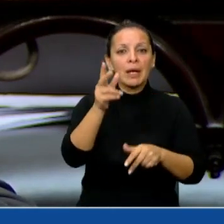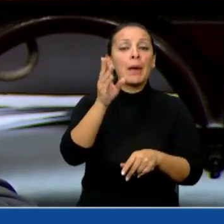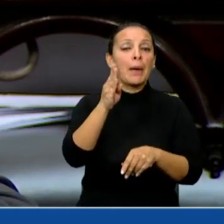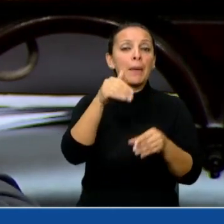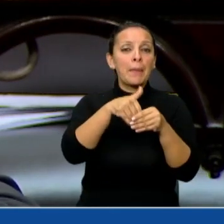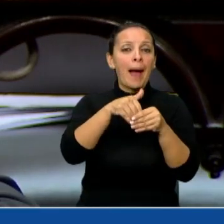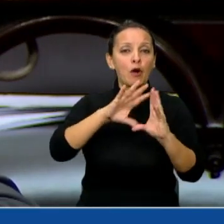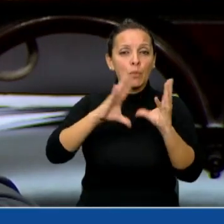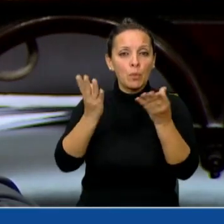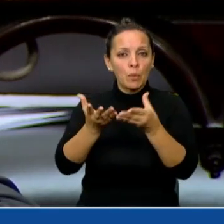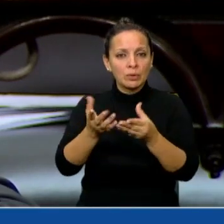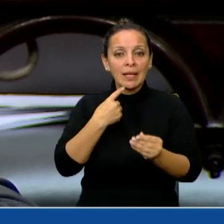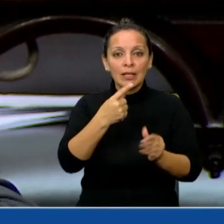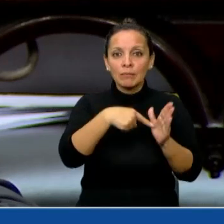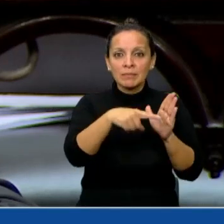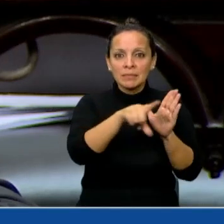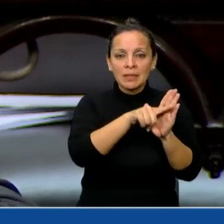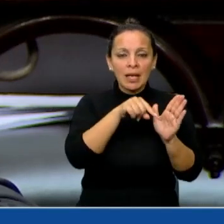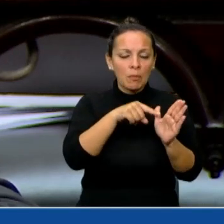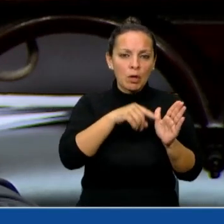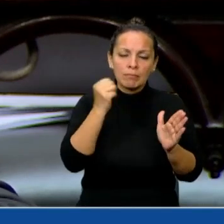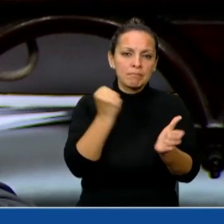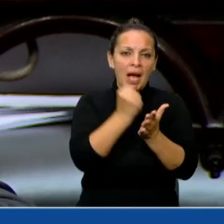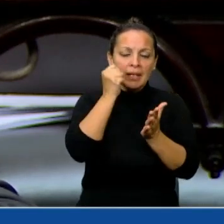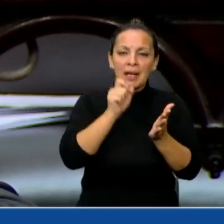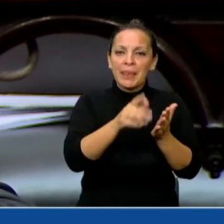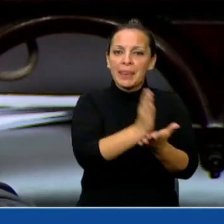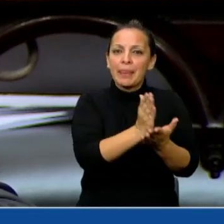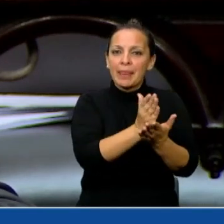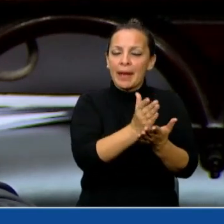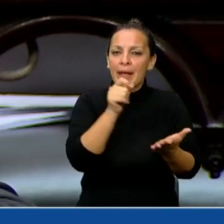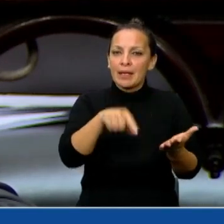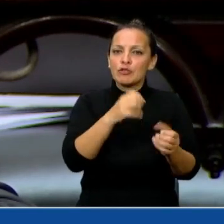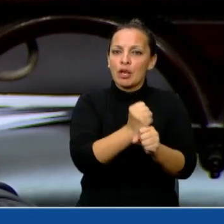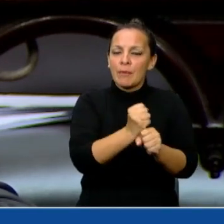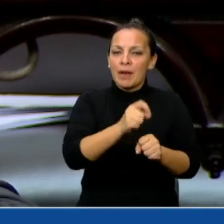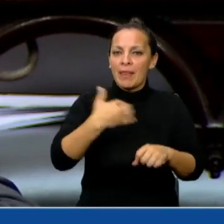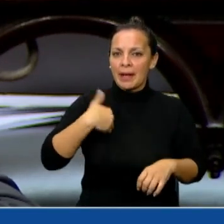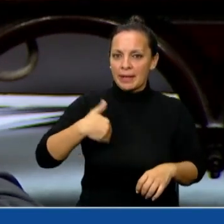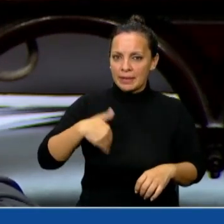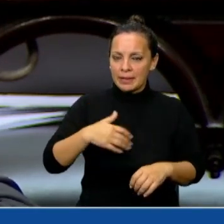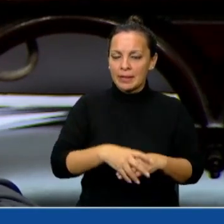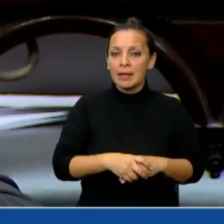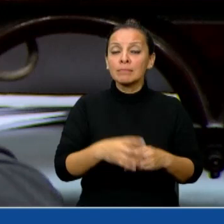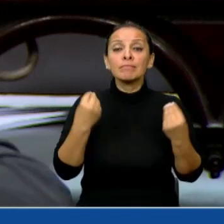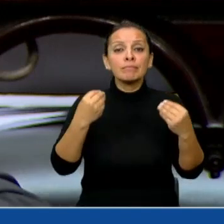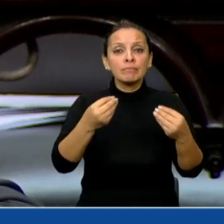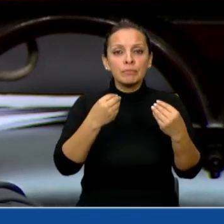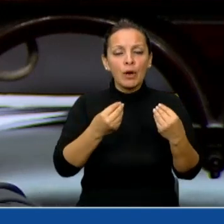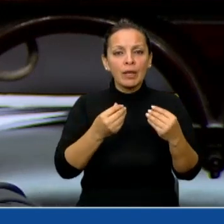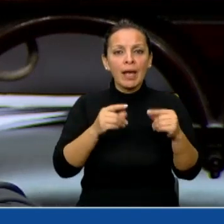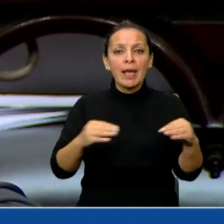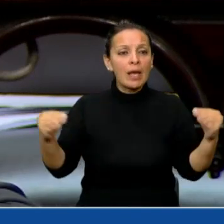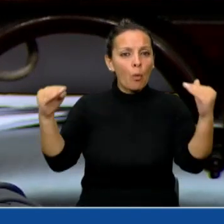en particular como una de las rémoras del derecho argentino que no permiten la igualdad real de trato